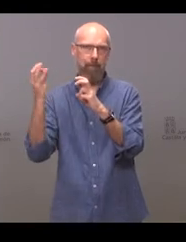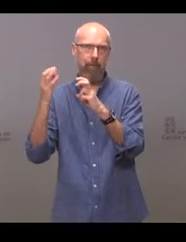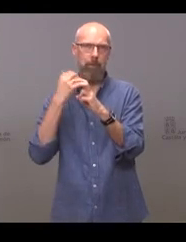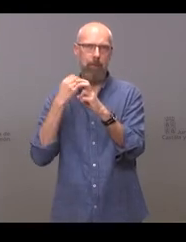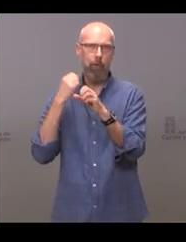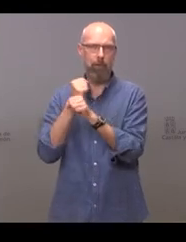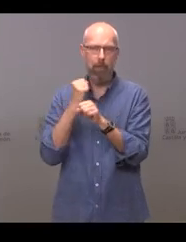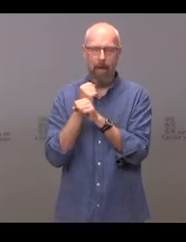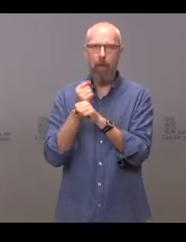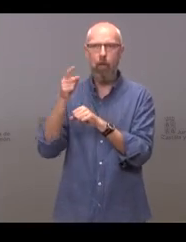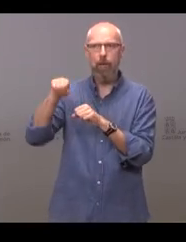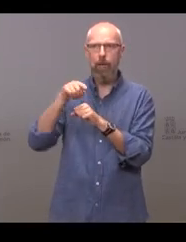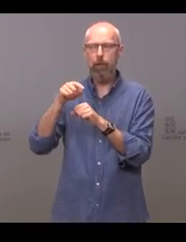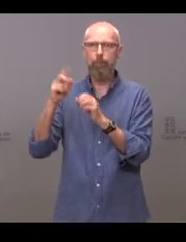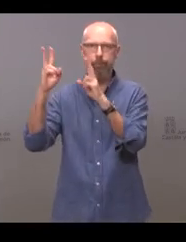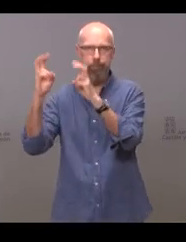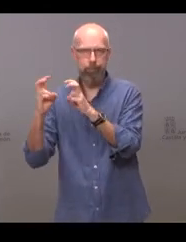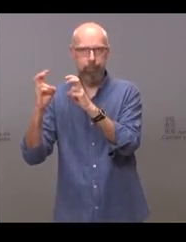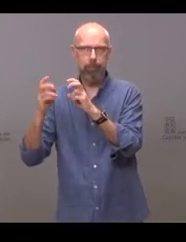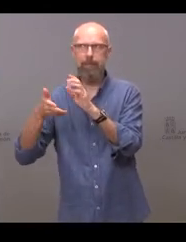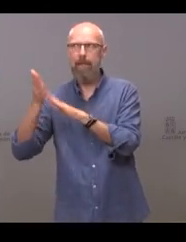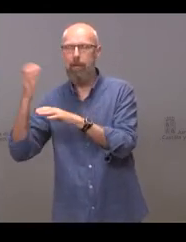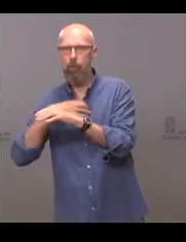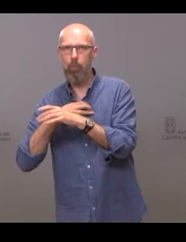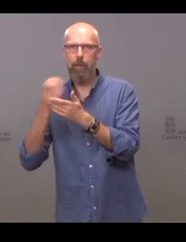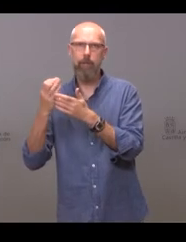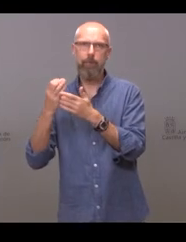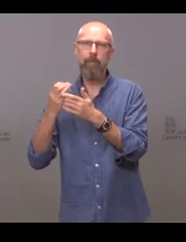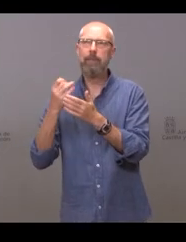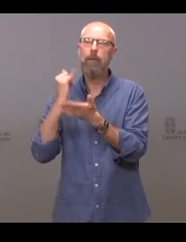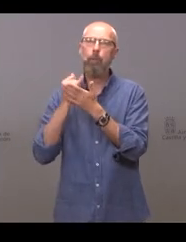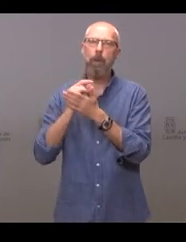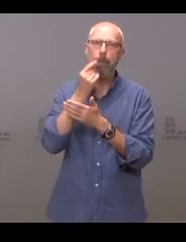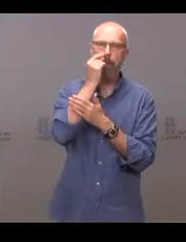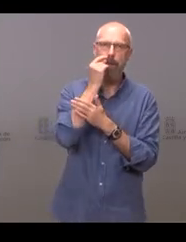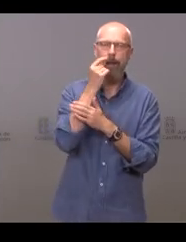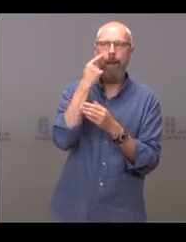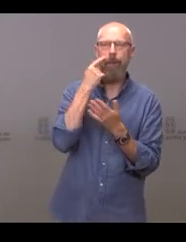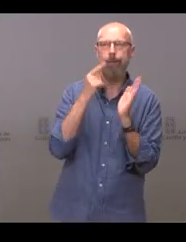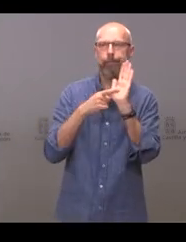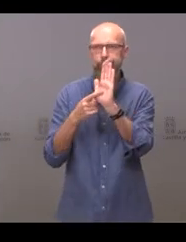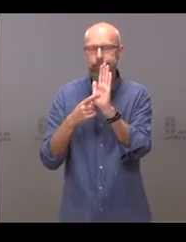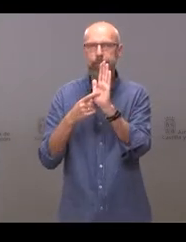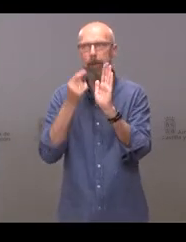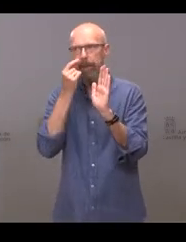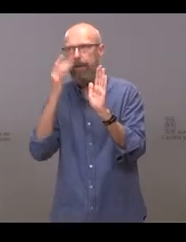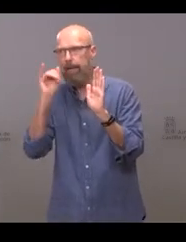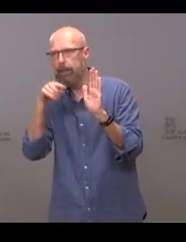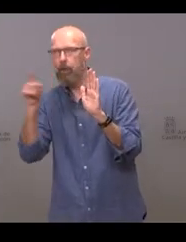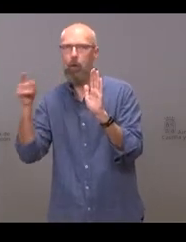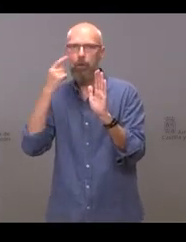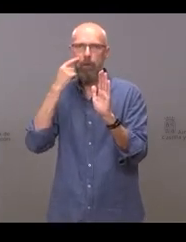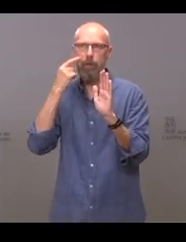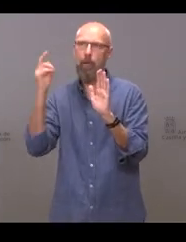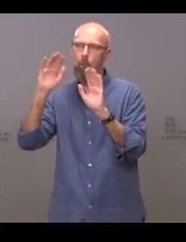en los directivos no pueden salir luego los que si los especiales de entrada es empezar a salir que tienes que volver a guardar cuarentena dependiendo donde sabes es un buque